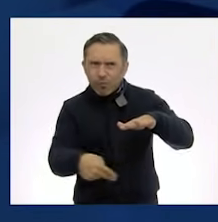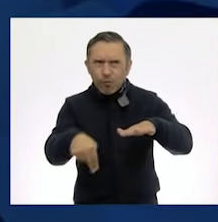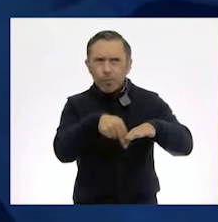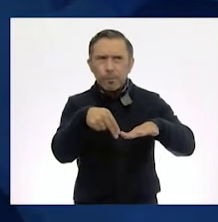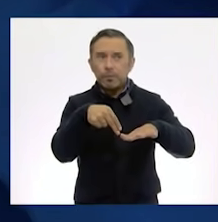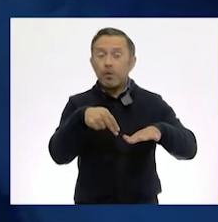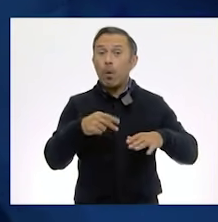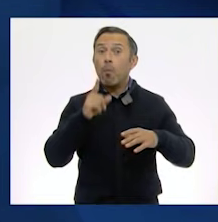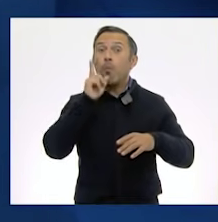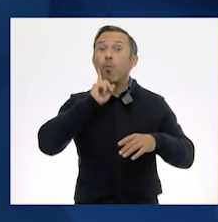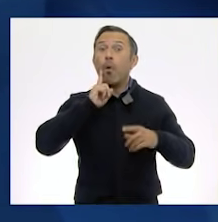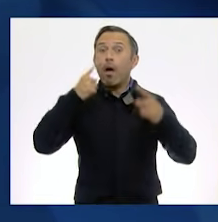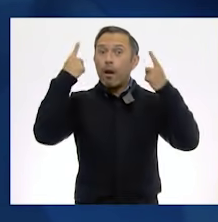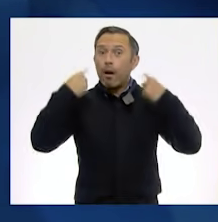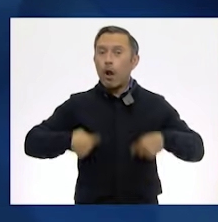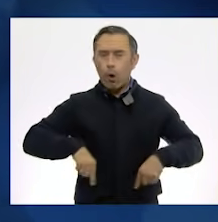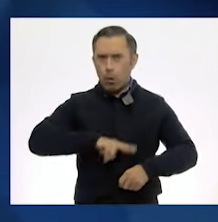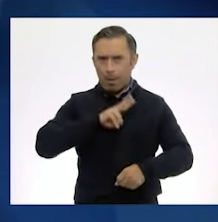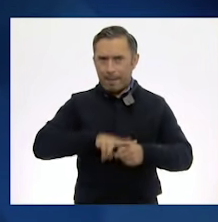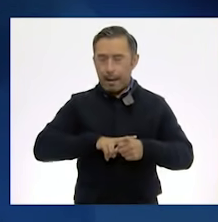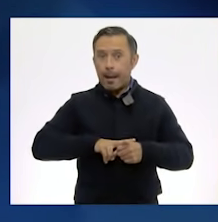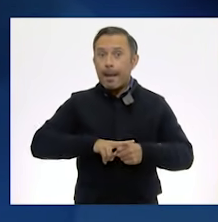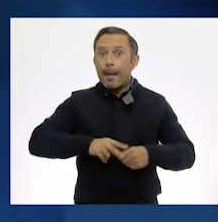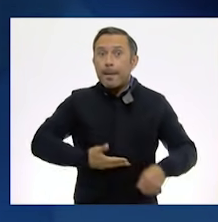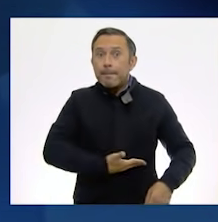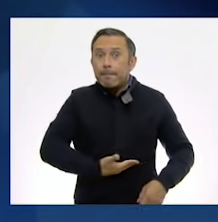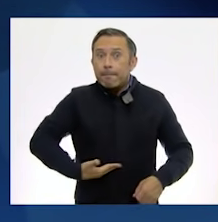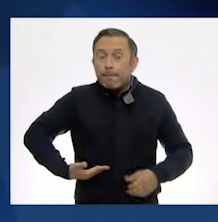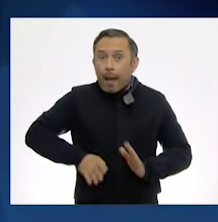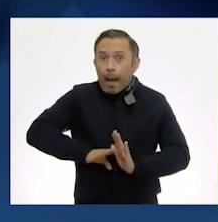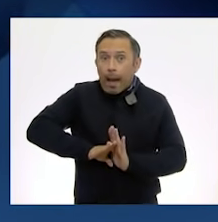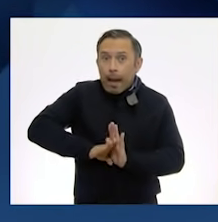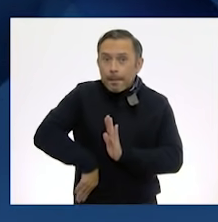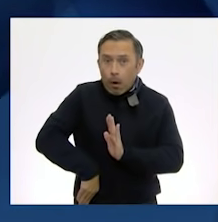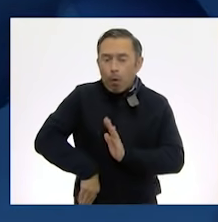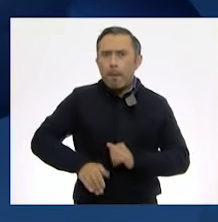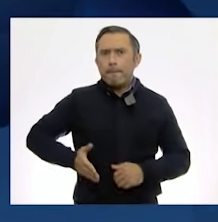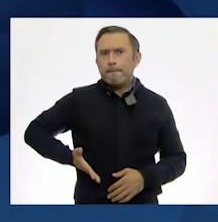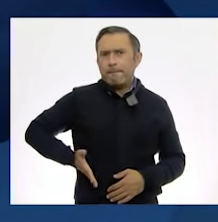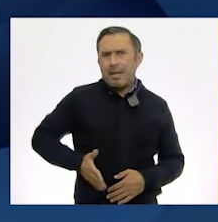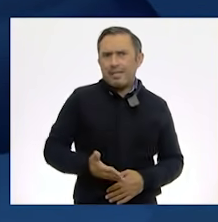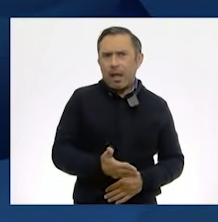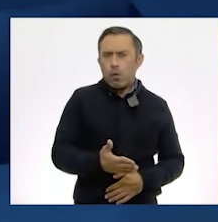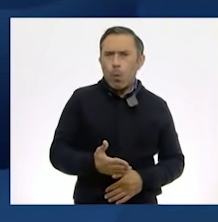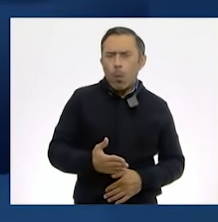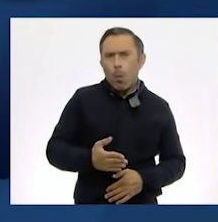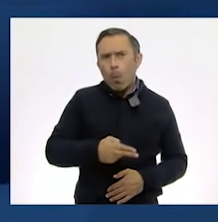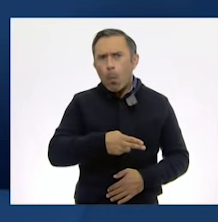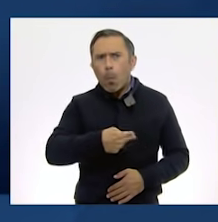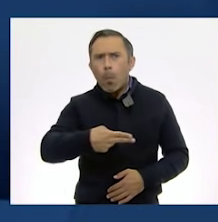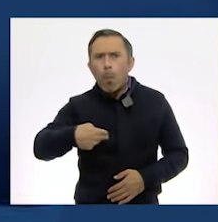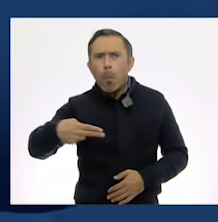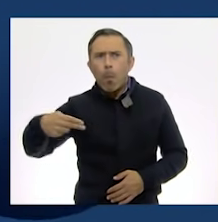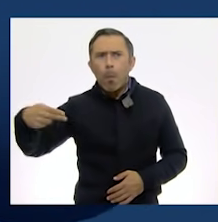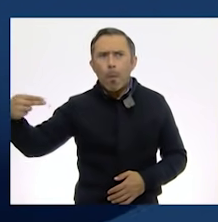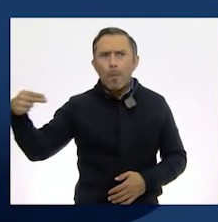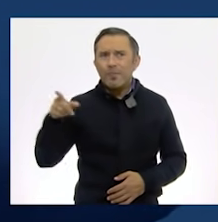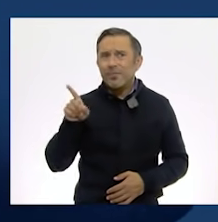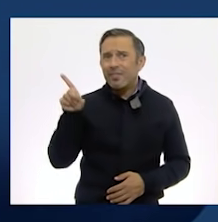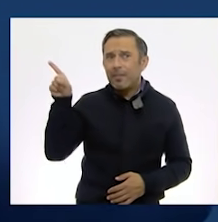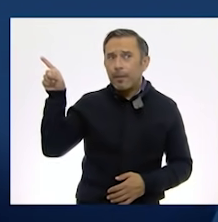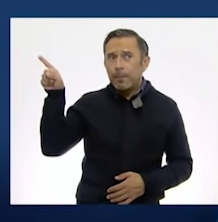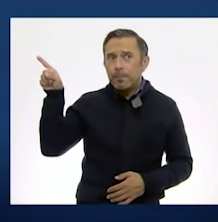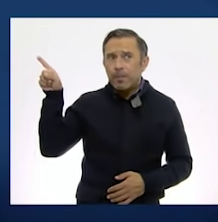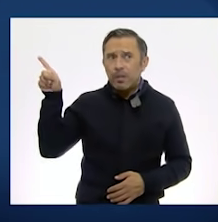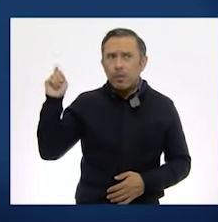de cintura para abajo tenían la forma de grandes pescados. Las sirenas, seres cruelísimos, gustaban de